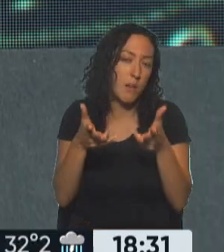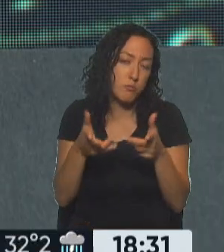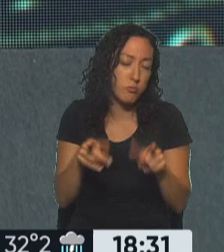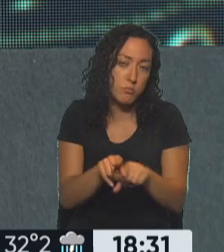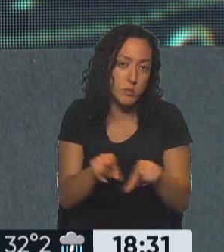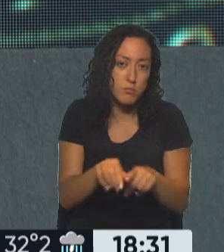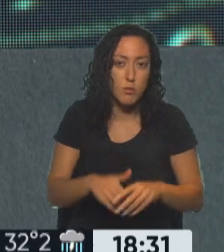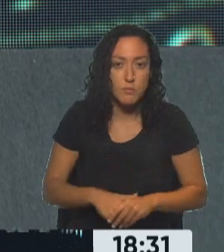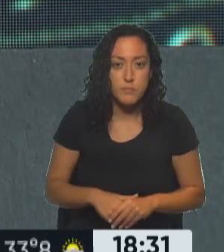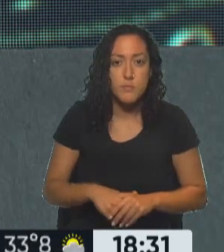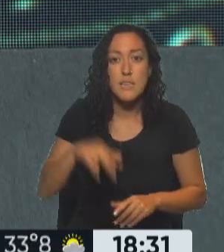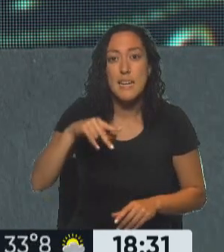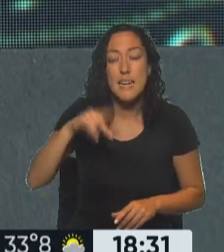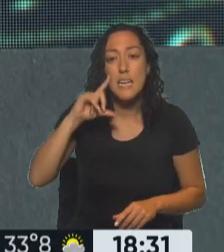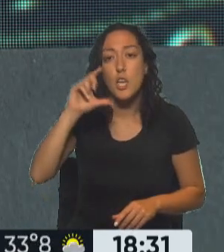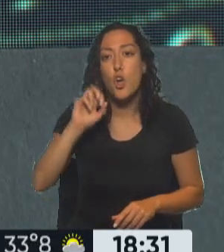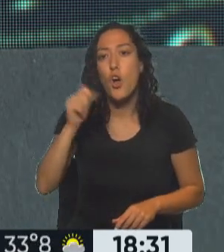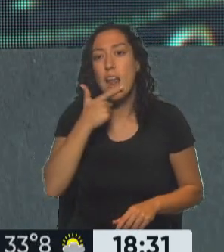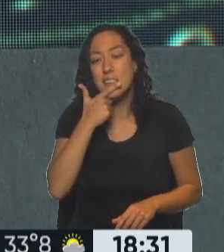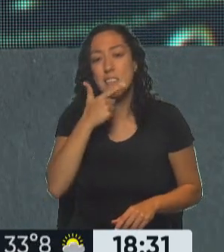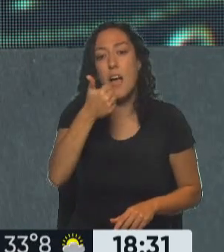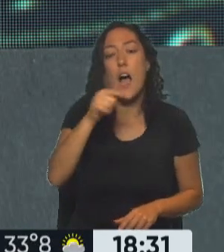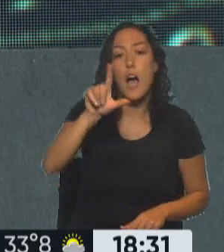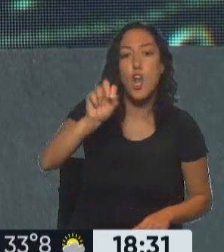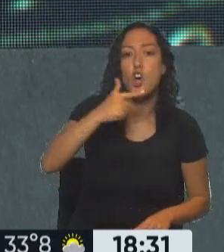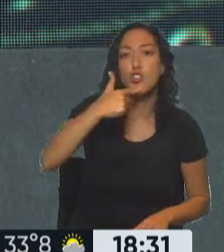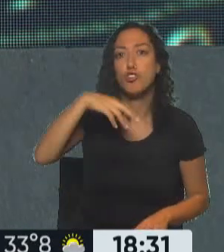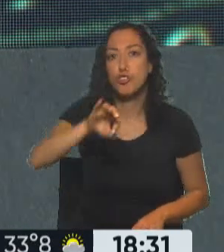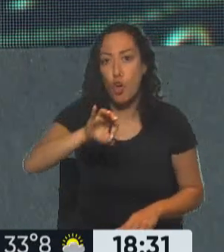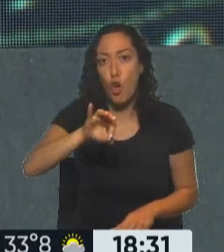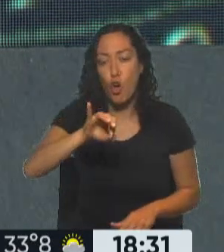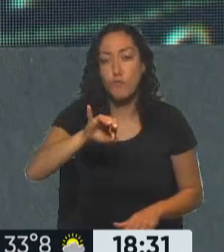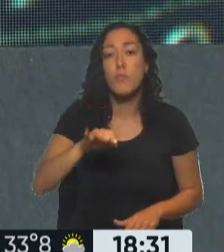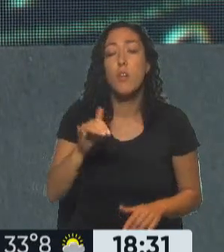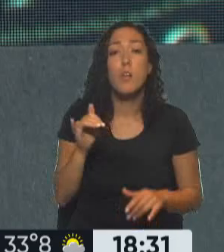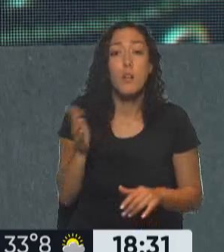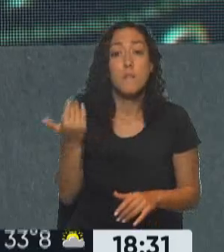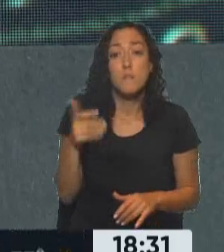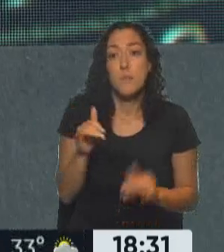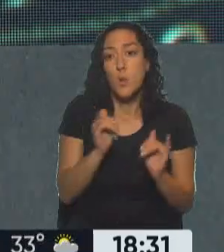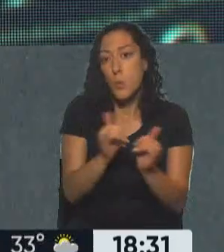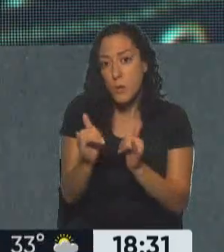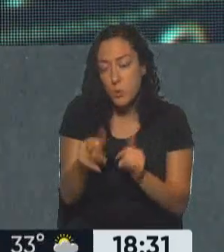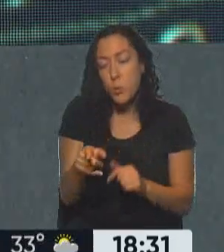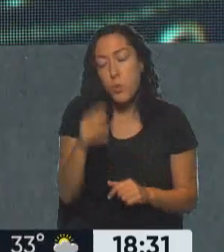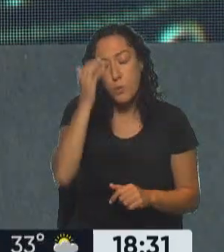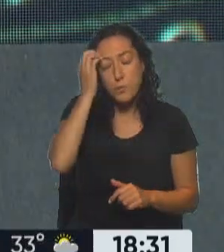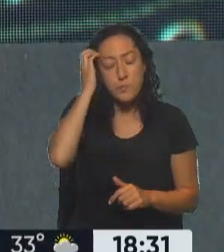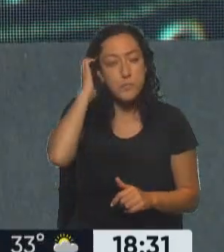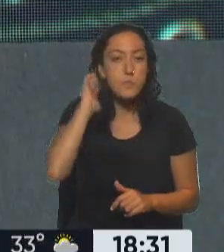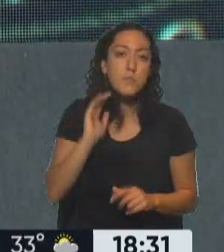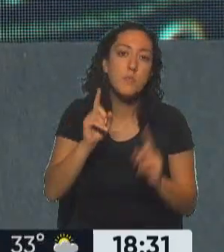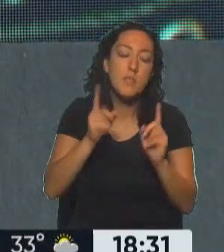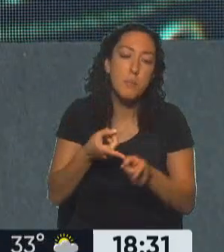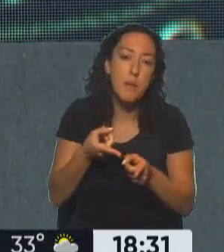a este pibe Nicolás Alonso, que en la juventud carga también